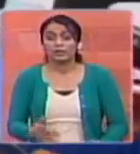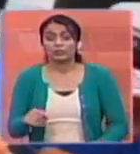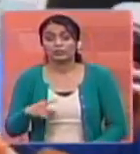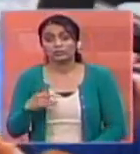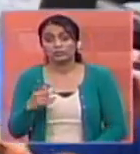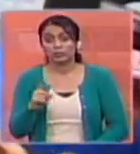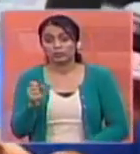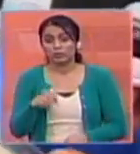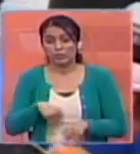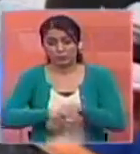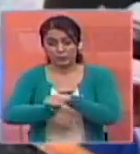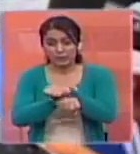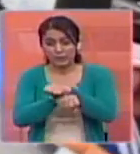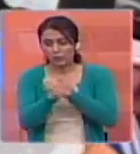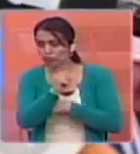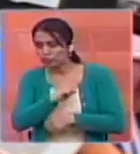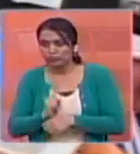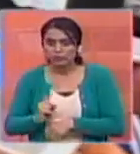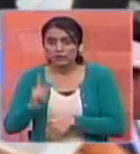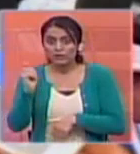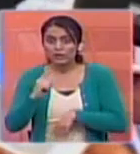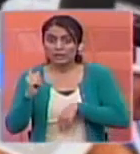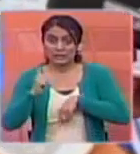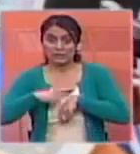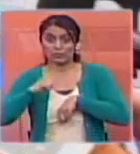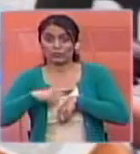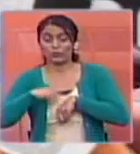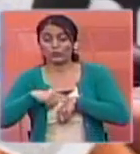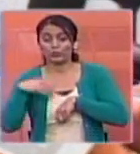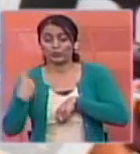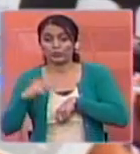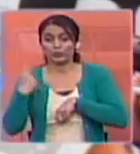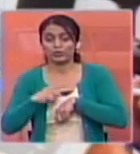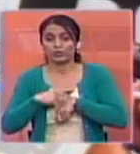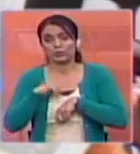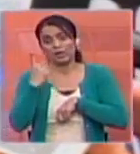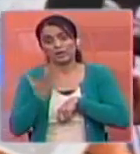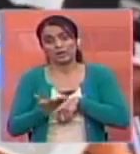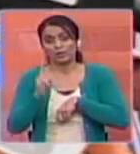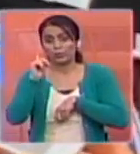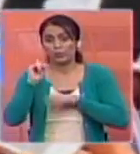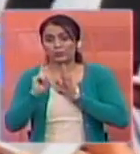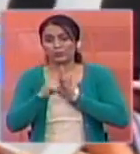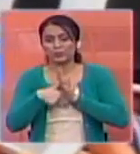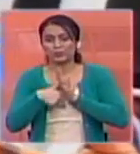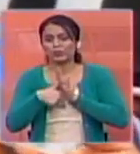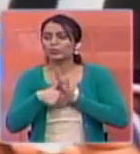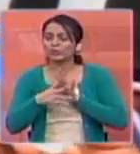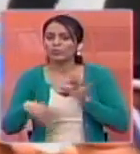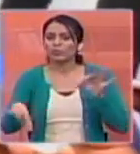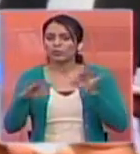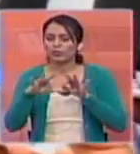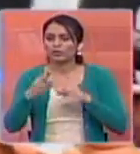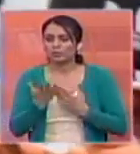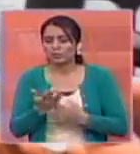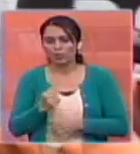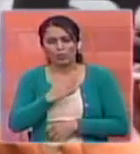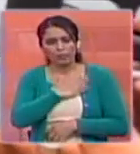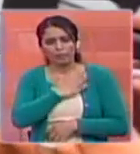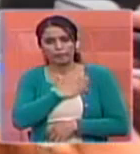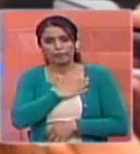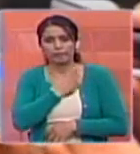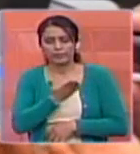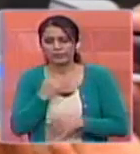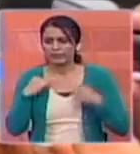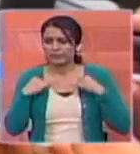y marcar un gol en ese partido como estaba tan complicado, pues me llena de mucha confianza. Espero